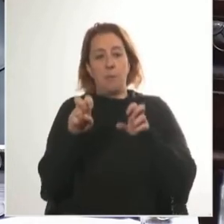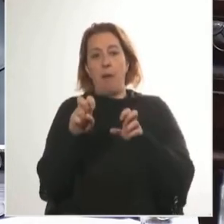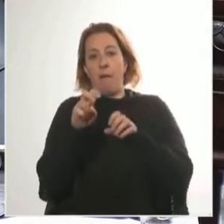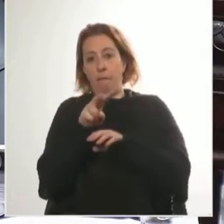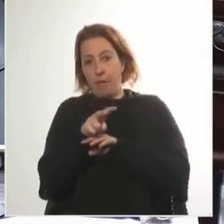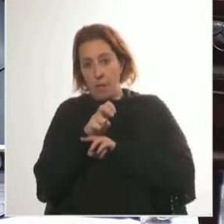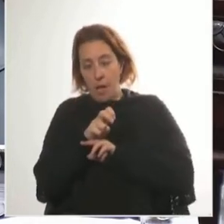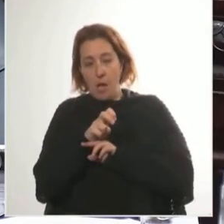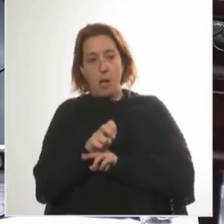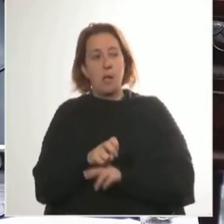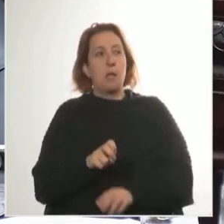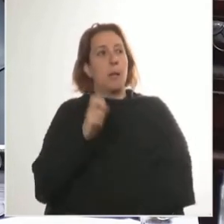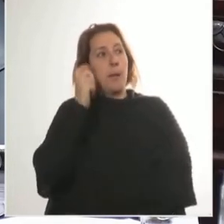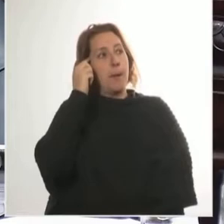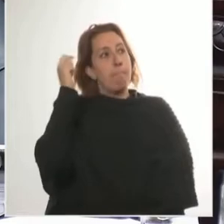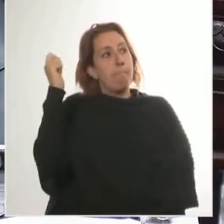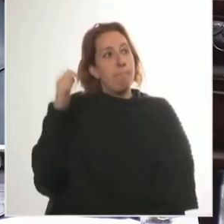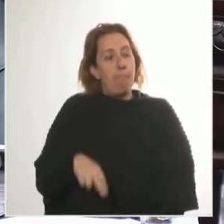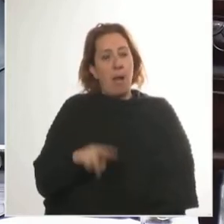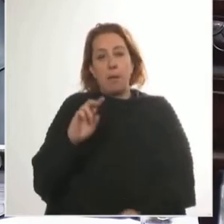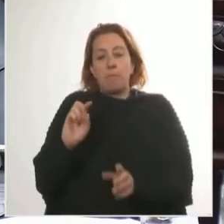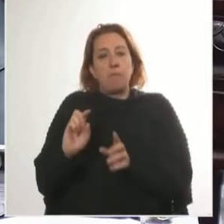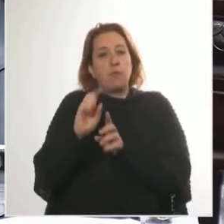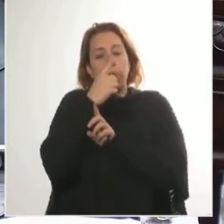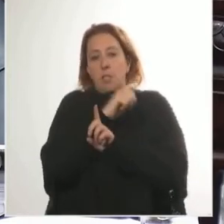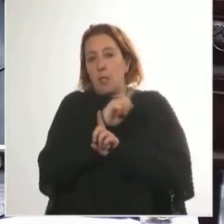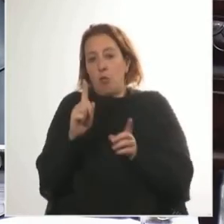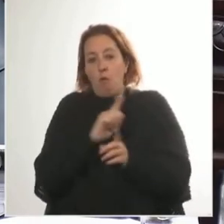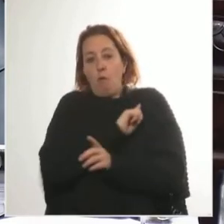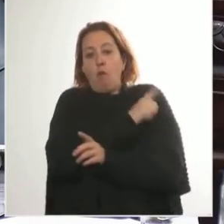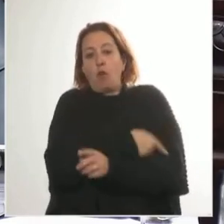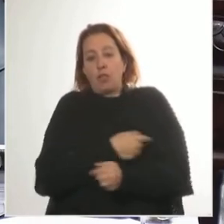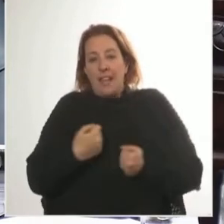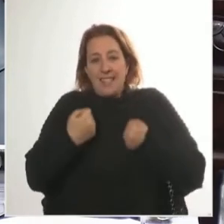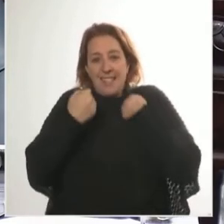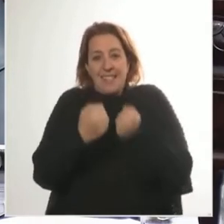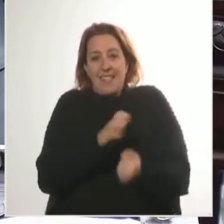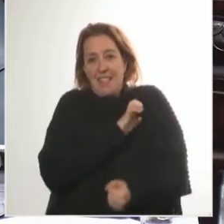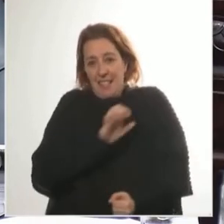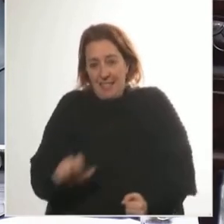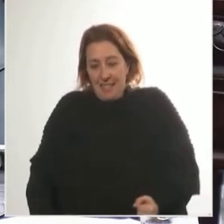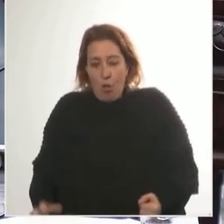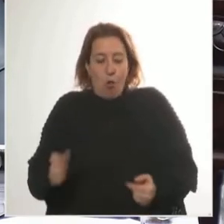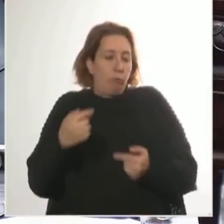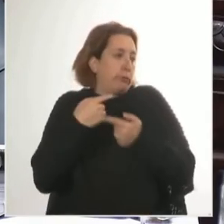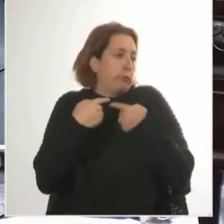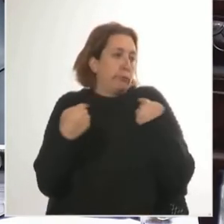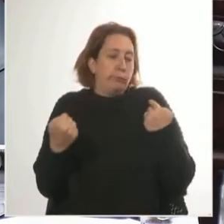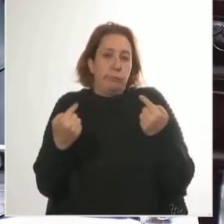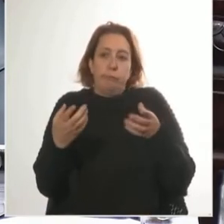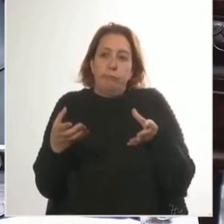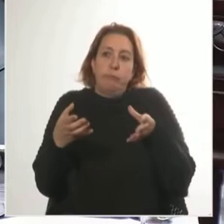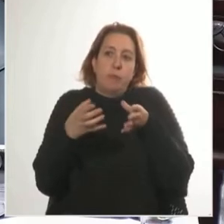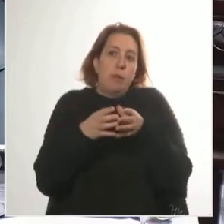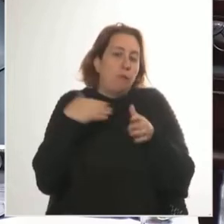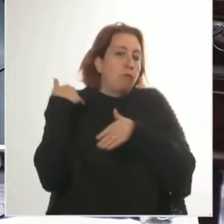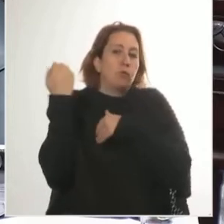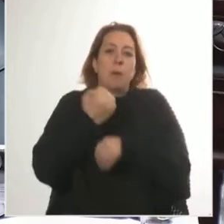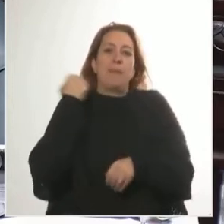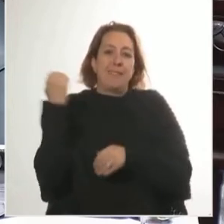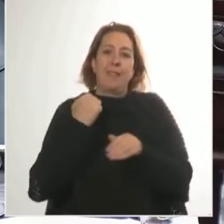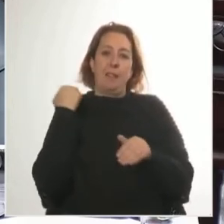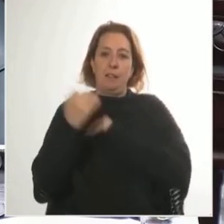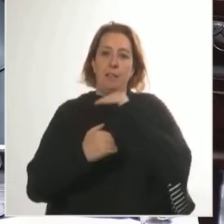que prioriza no fortalecer al Estado como agente fundamental del desarrollo,